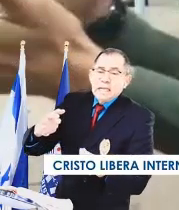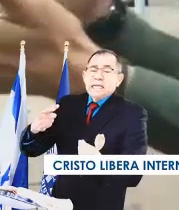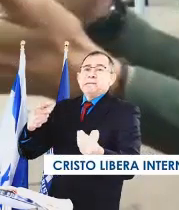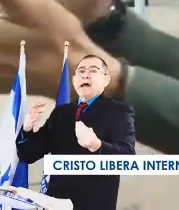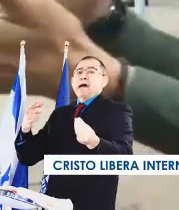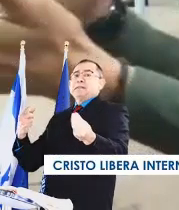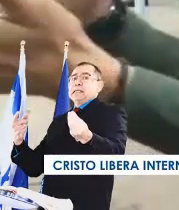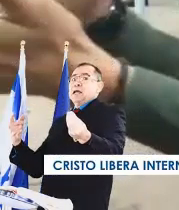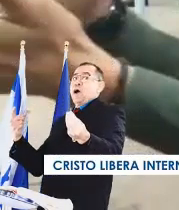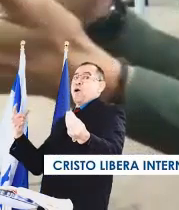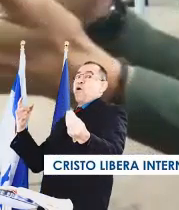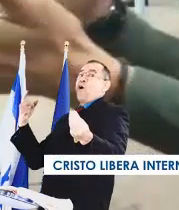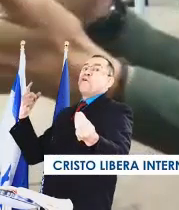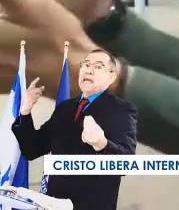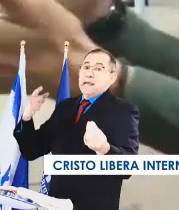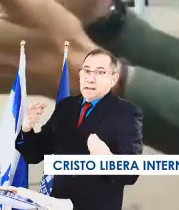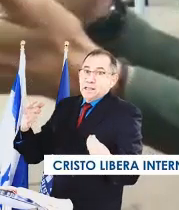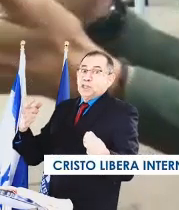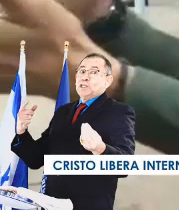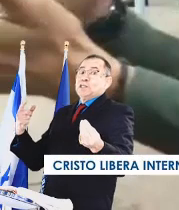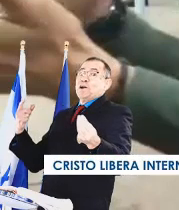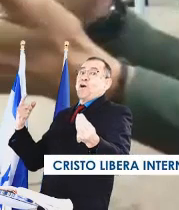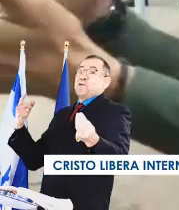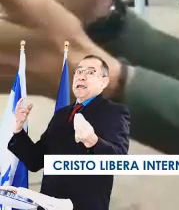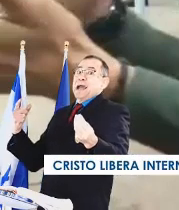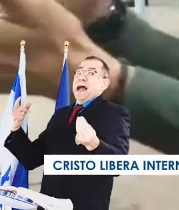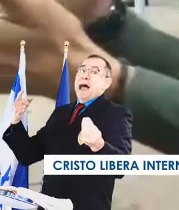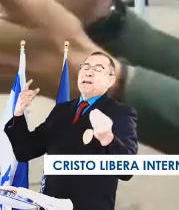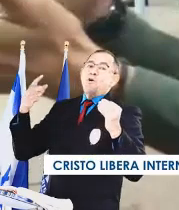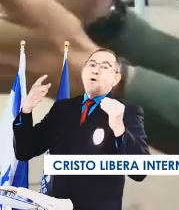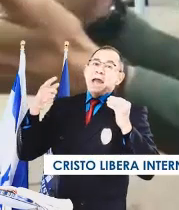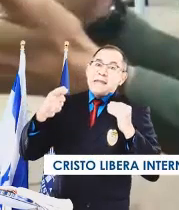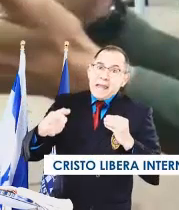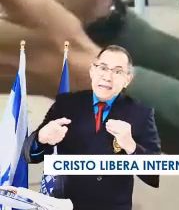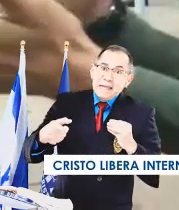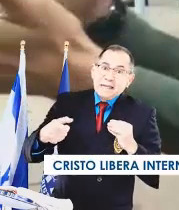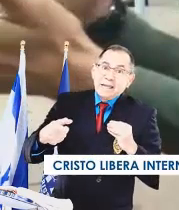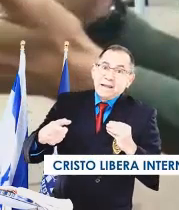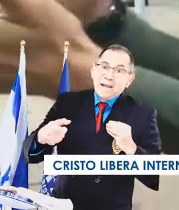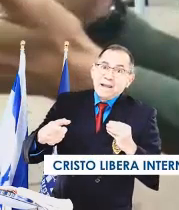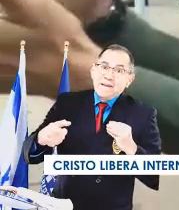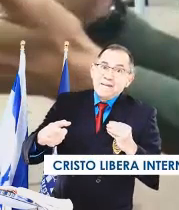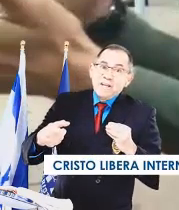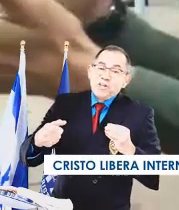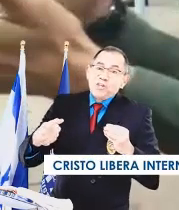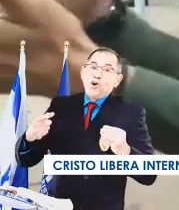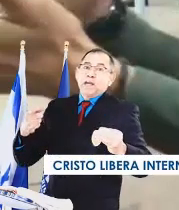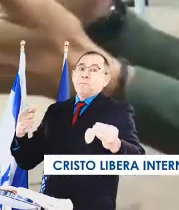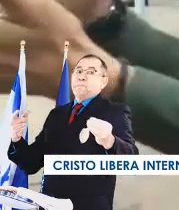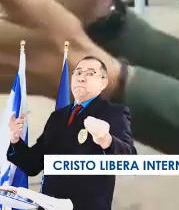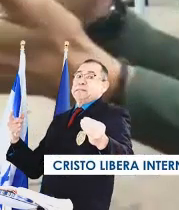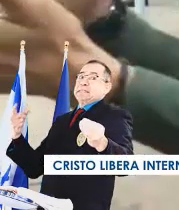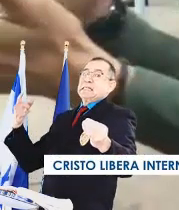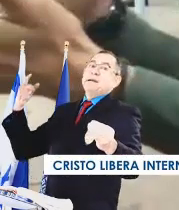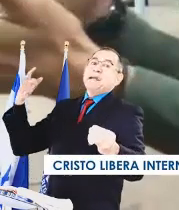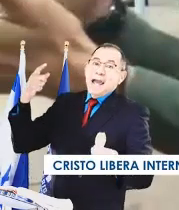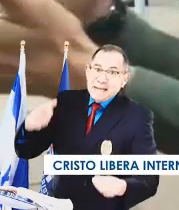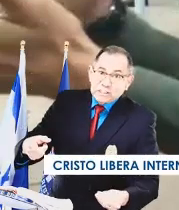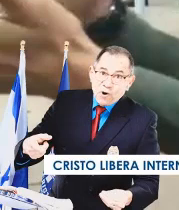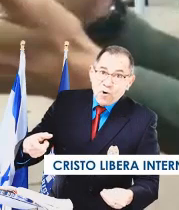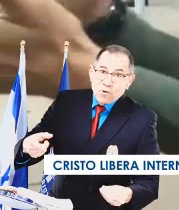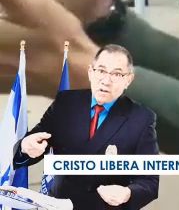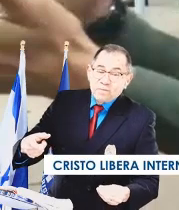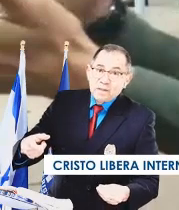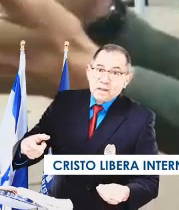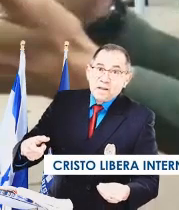y van a decir Oye oye algo ahí ahí Yo quiero pertenecer también